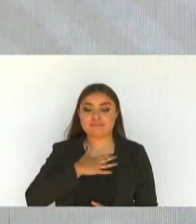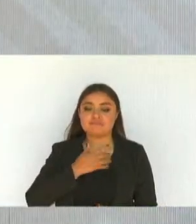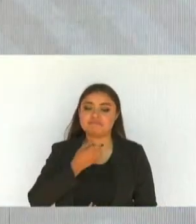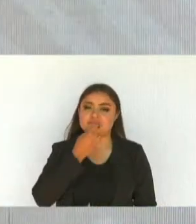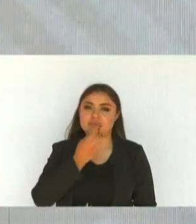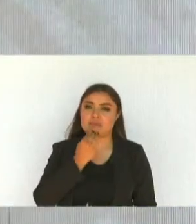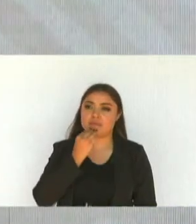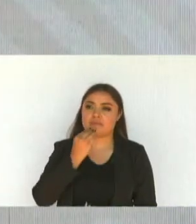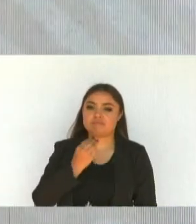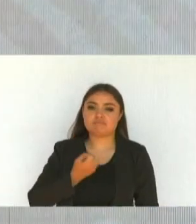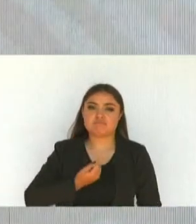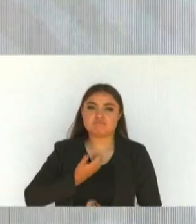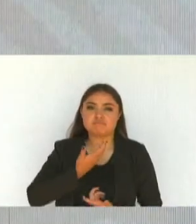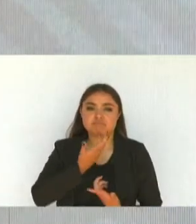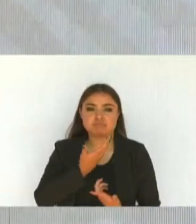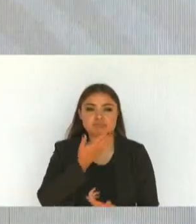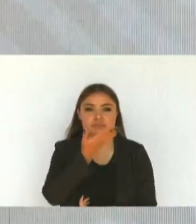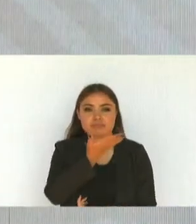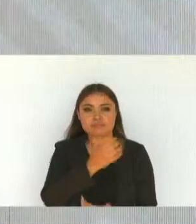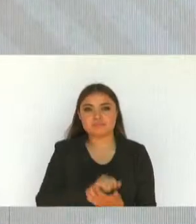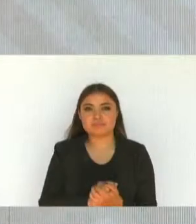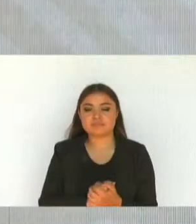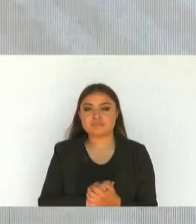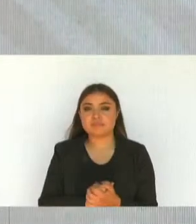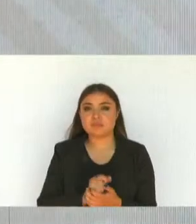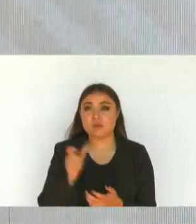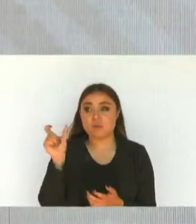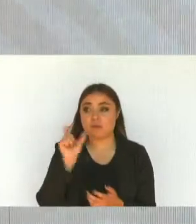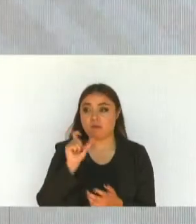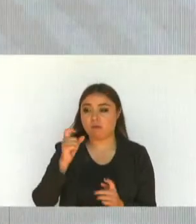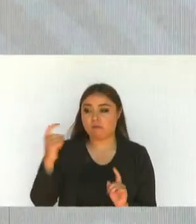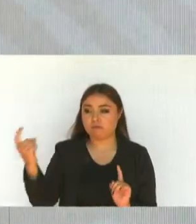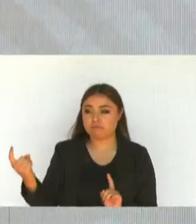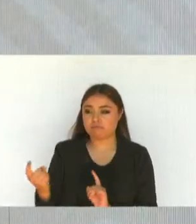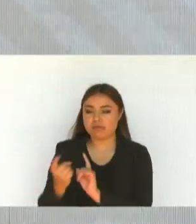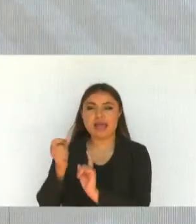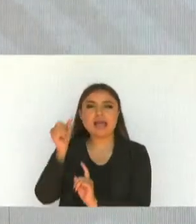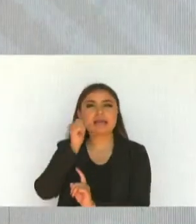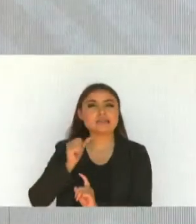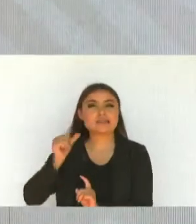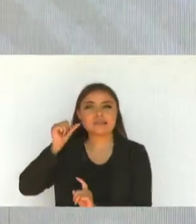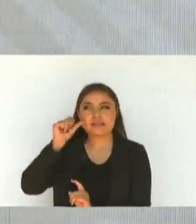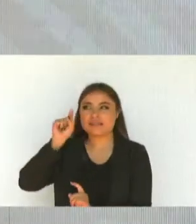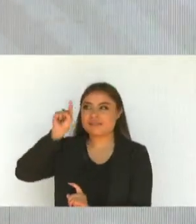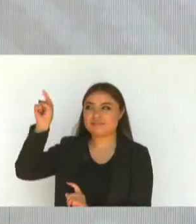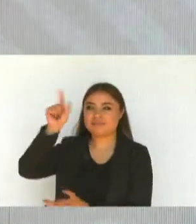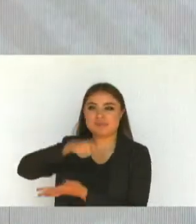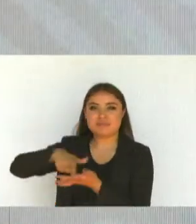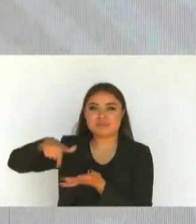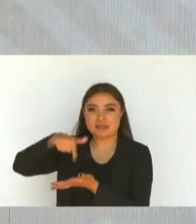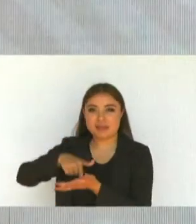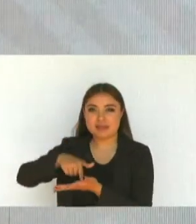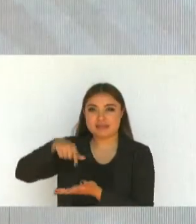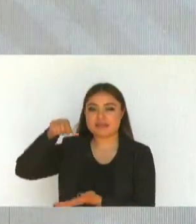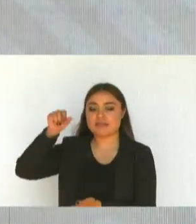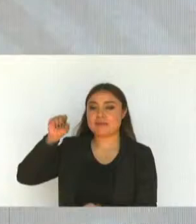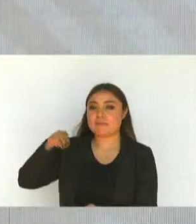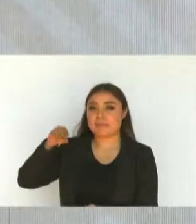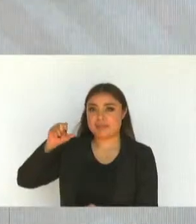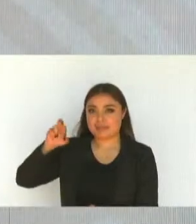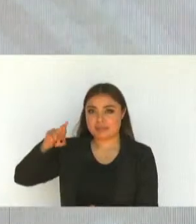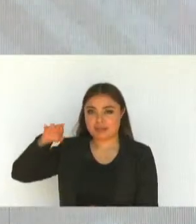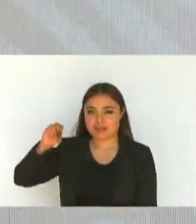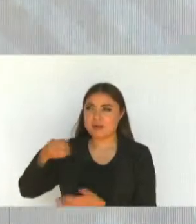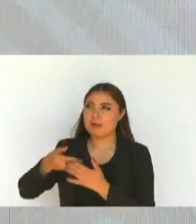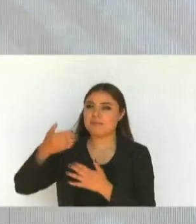expresarle que, derivado de nuestro encuentro el día de ayer en el seminario minero de hace